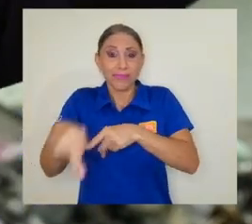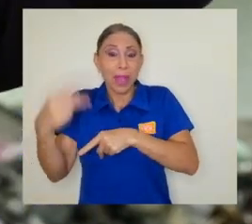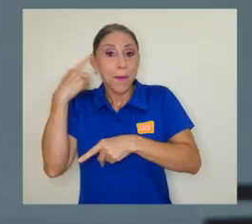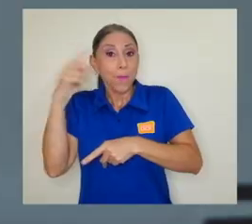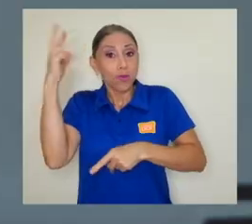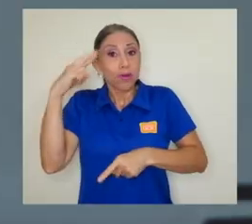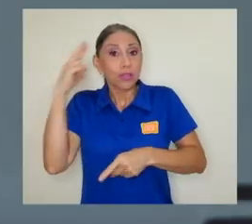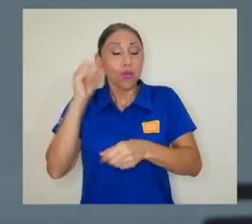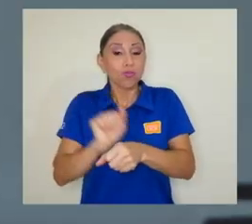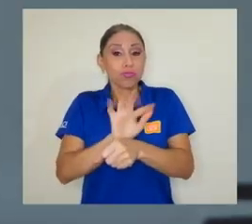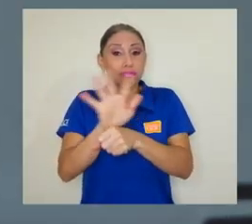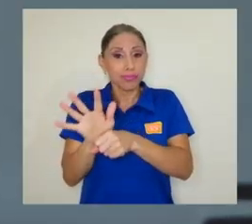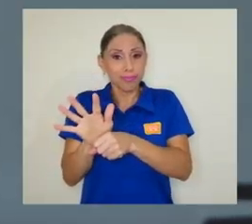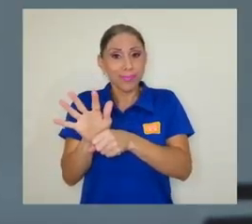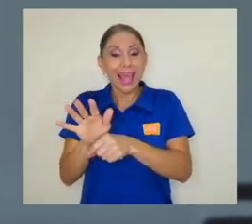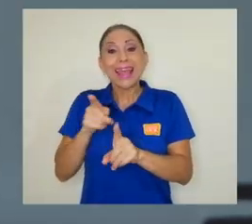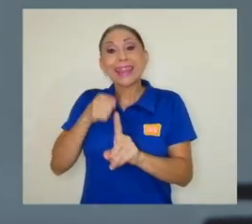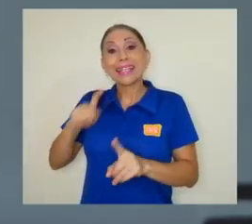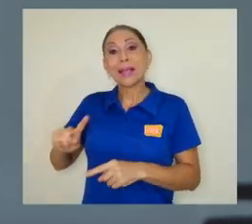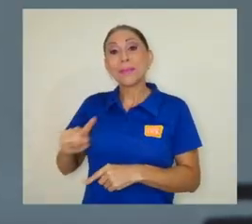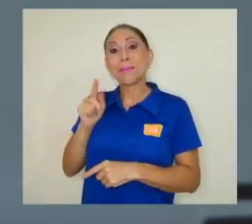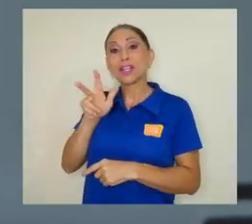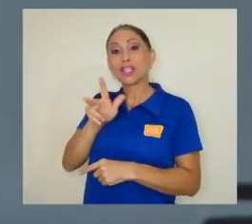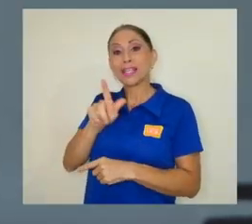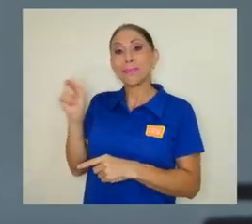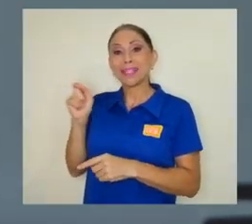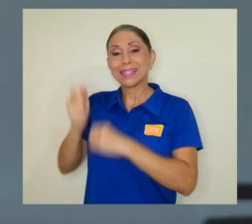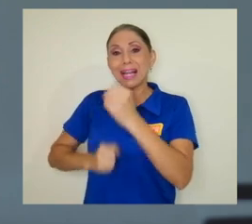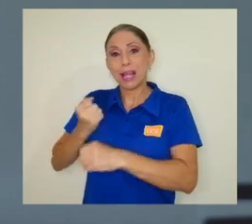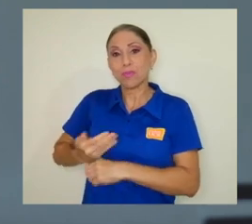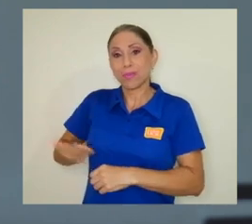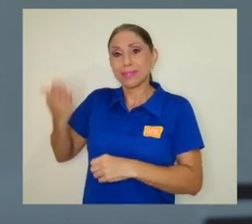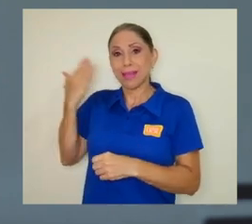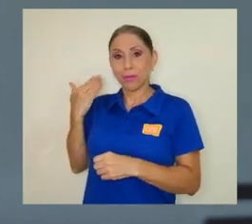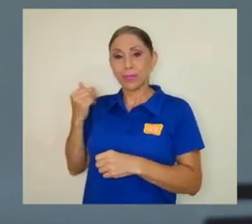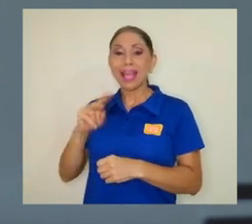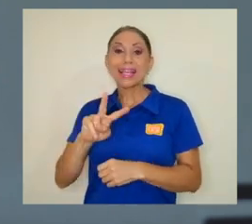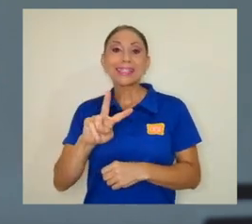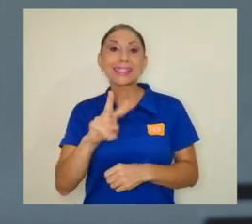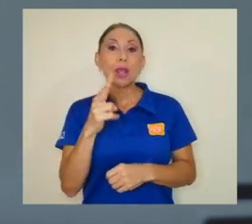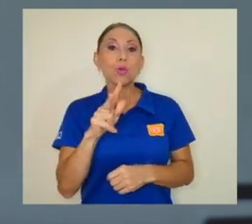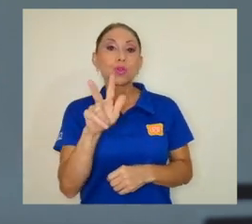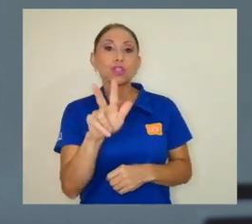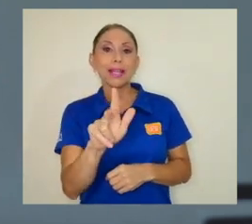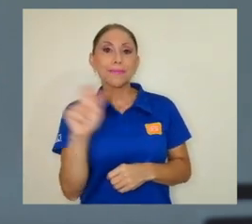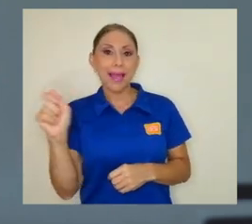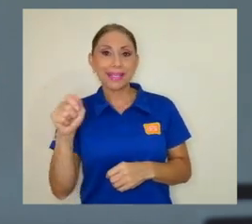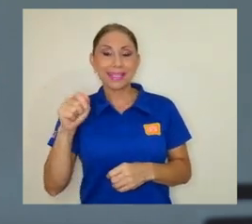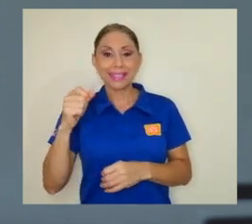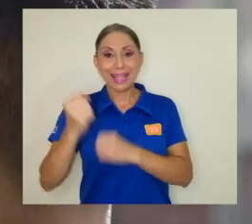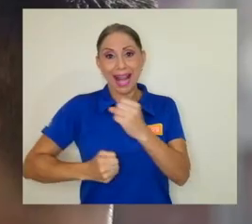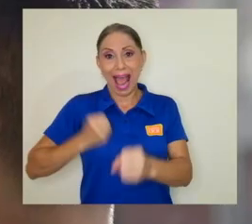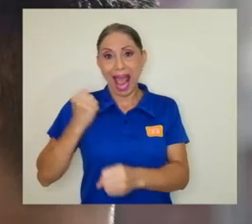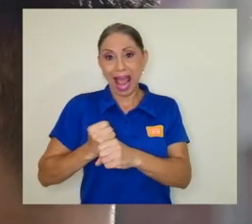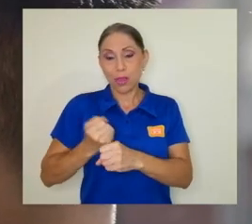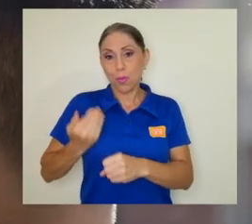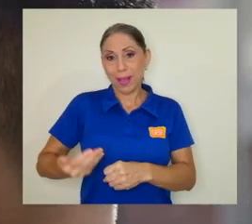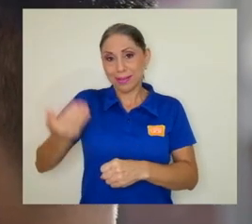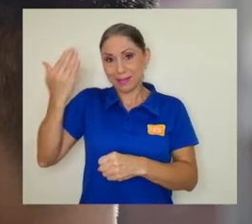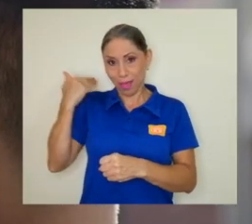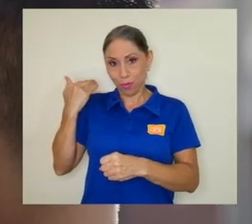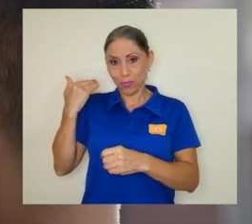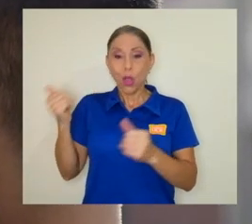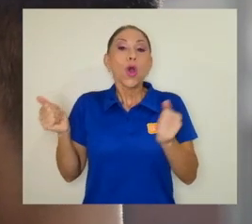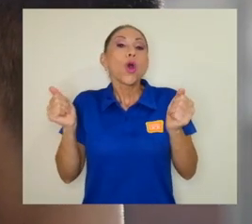coronavirus entre el primer trimestre del 2020 y el segundo trimestre del 2020, con